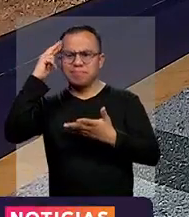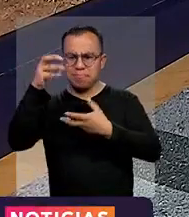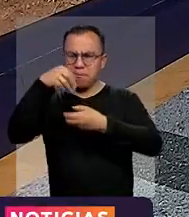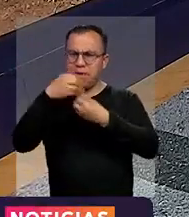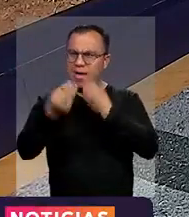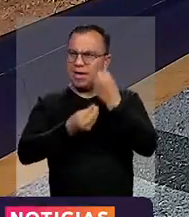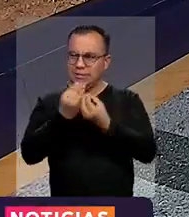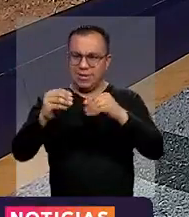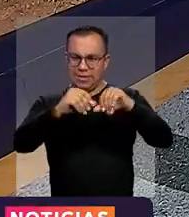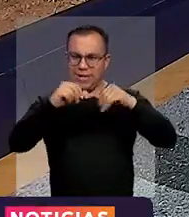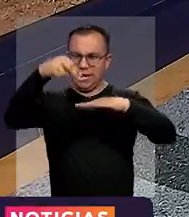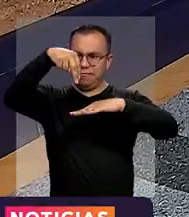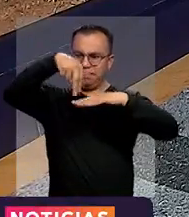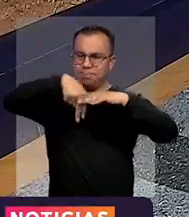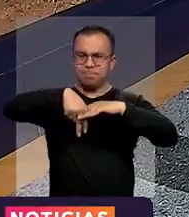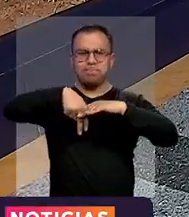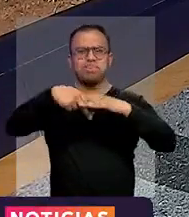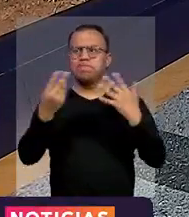para hacer lo que hizo?